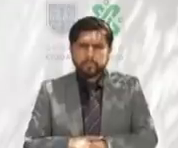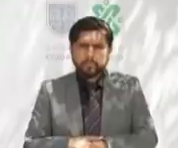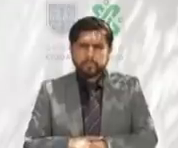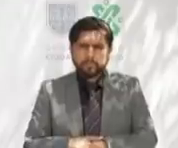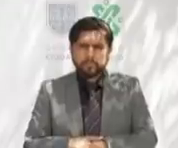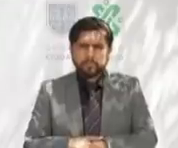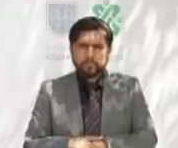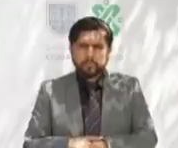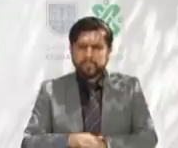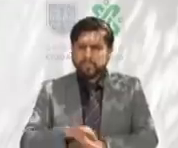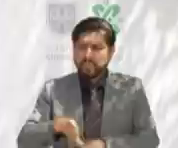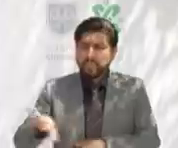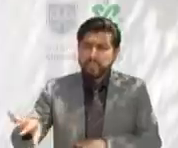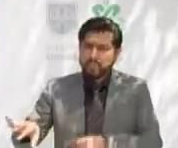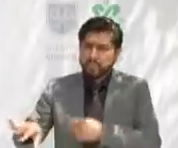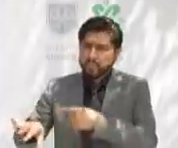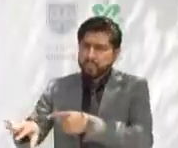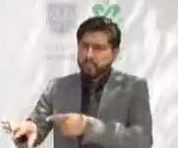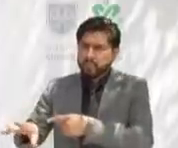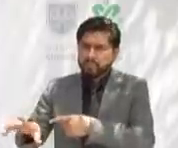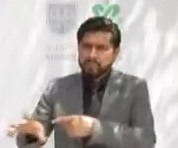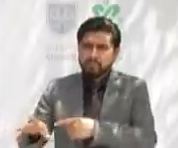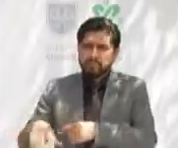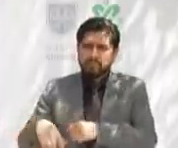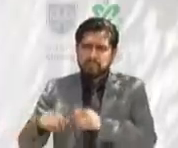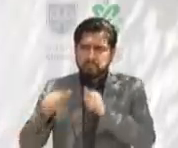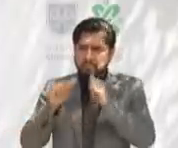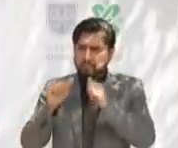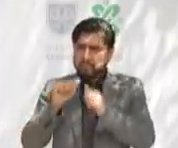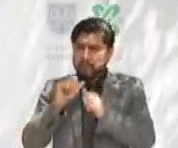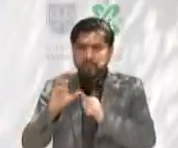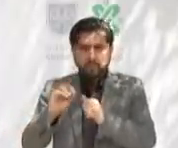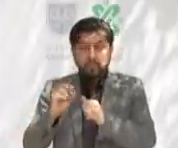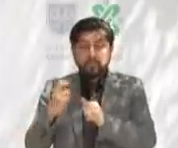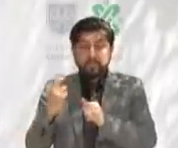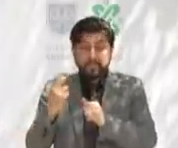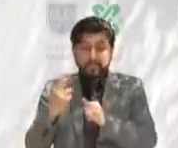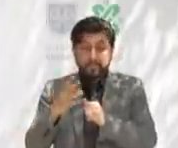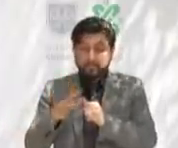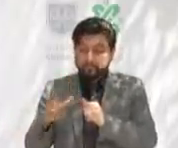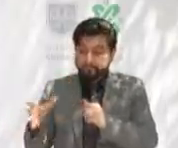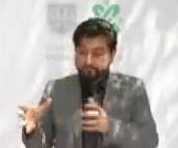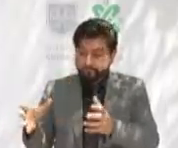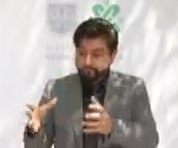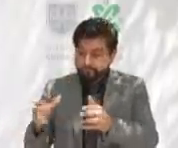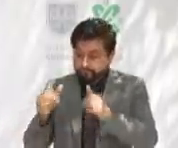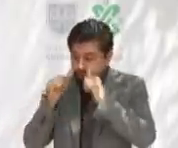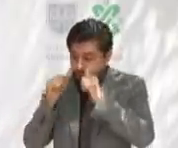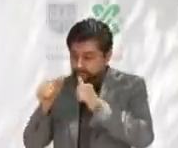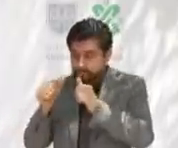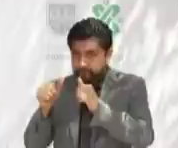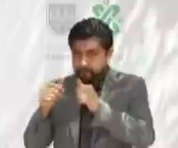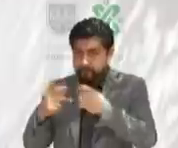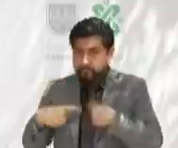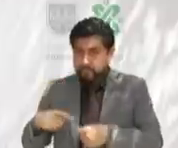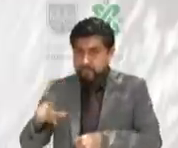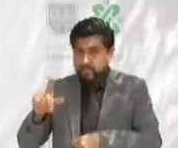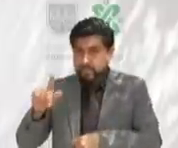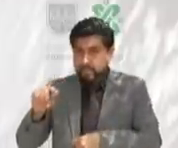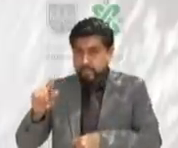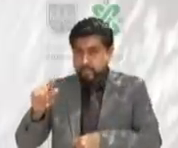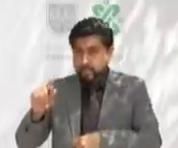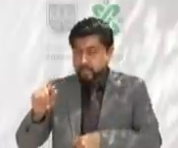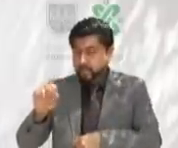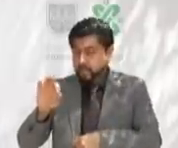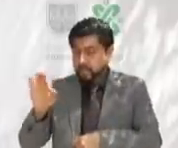que se mueve el 70% de los habitantes de la ciudad, que es el transporte concesionado. Y ahí, lo que necesitamos